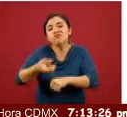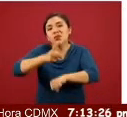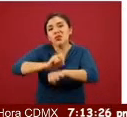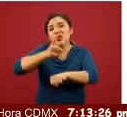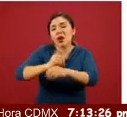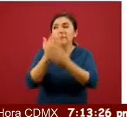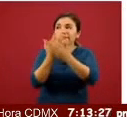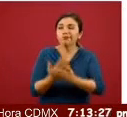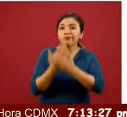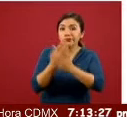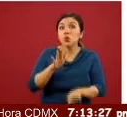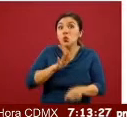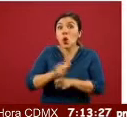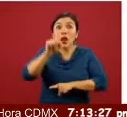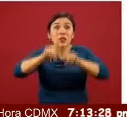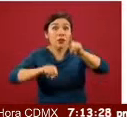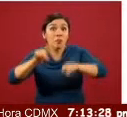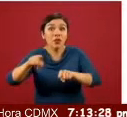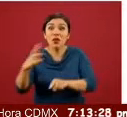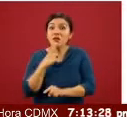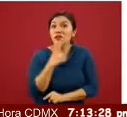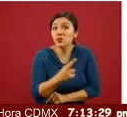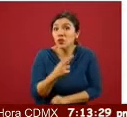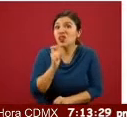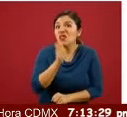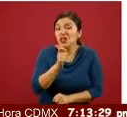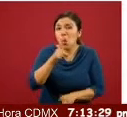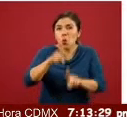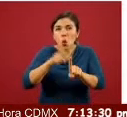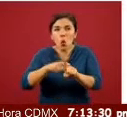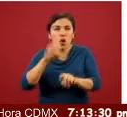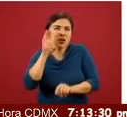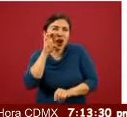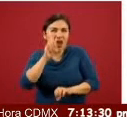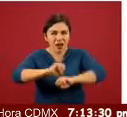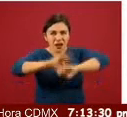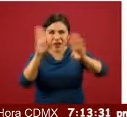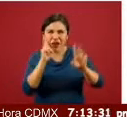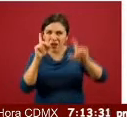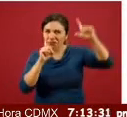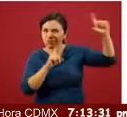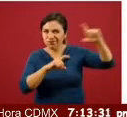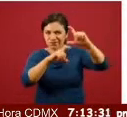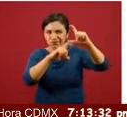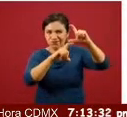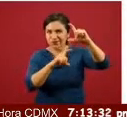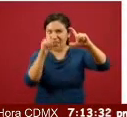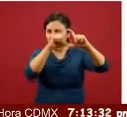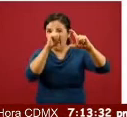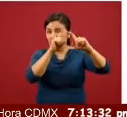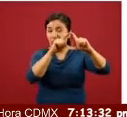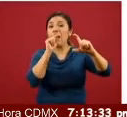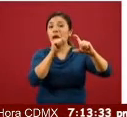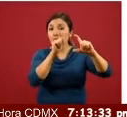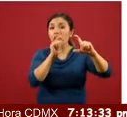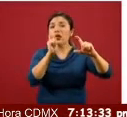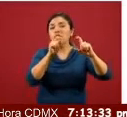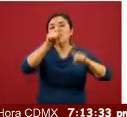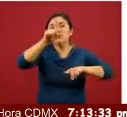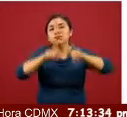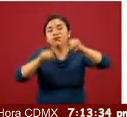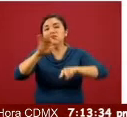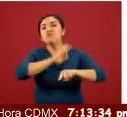y que dependiendo de esa barra de color naranja claro que está encima de la roja, pues en esa medida